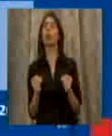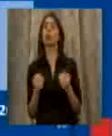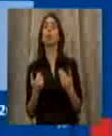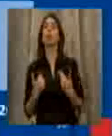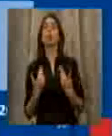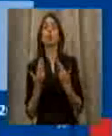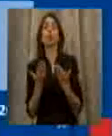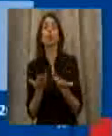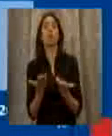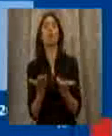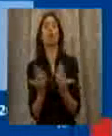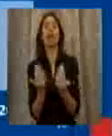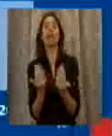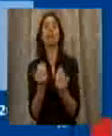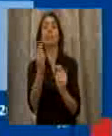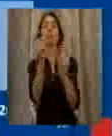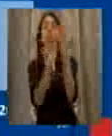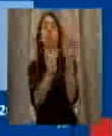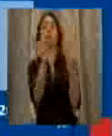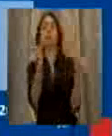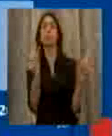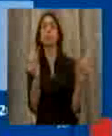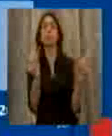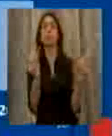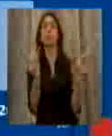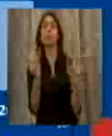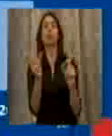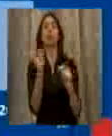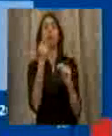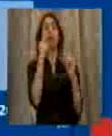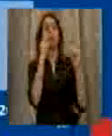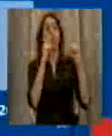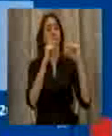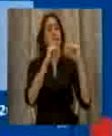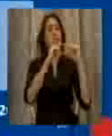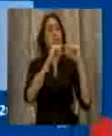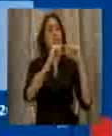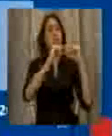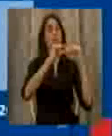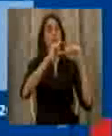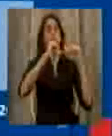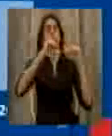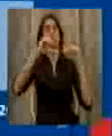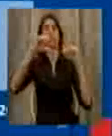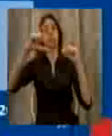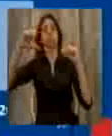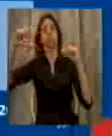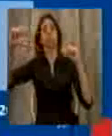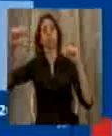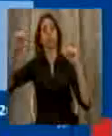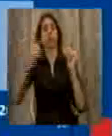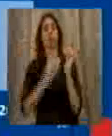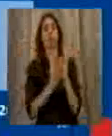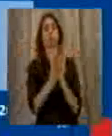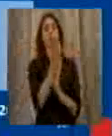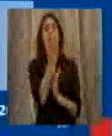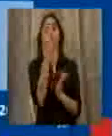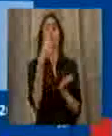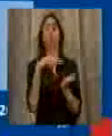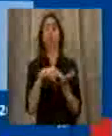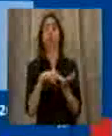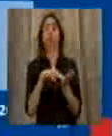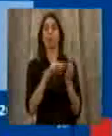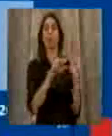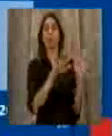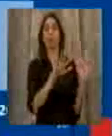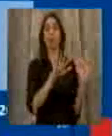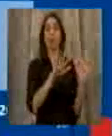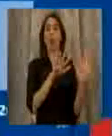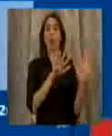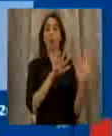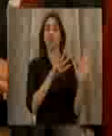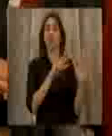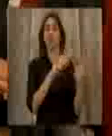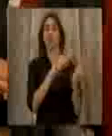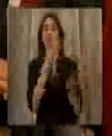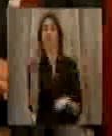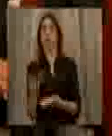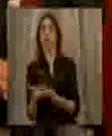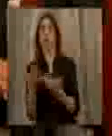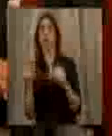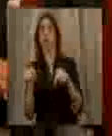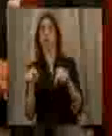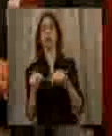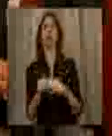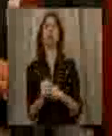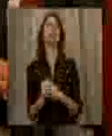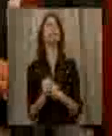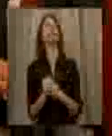satisfacer las necesidades de la población, como aumenta sistemáticamente desde el año 2009 en adelante.